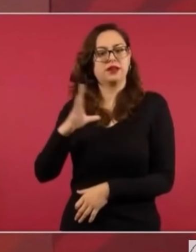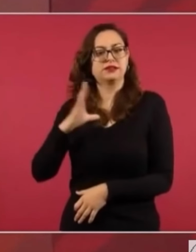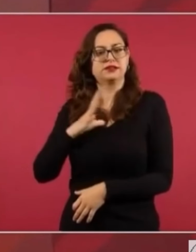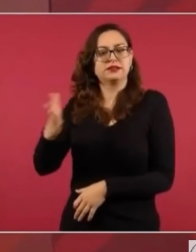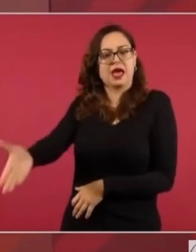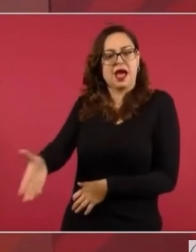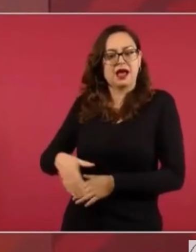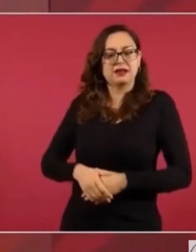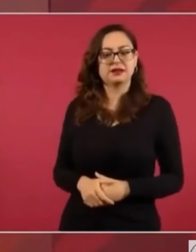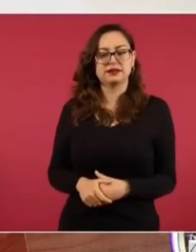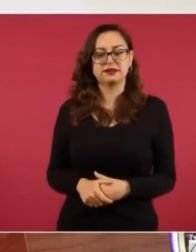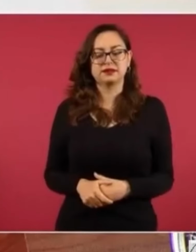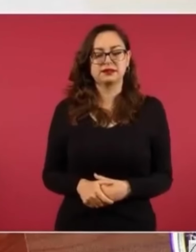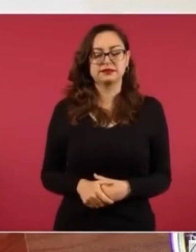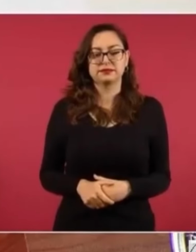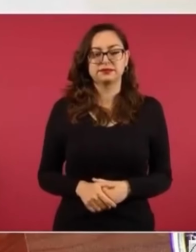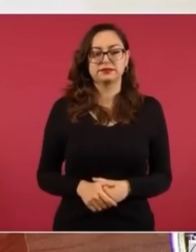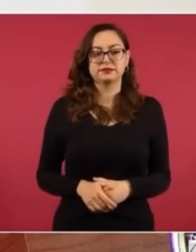pero también